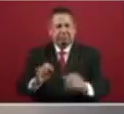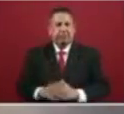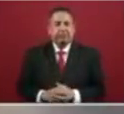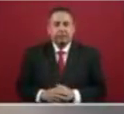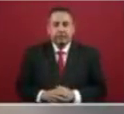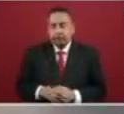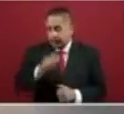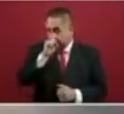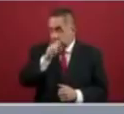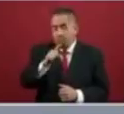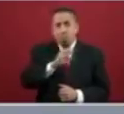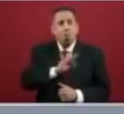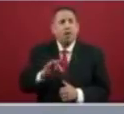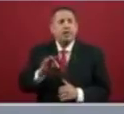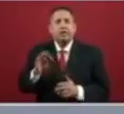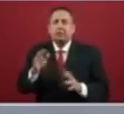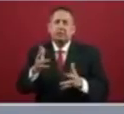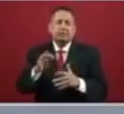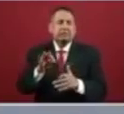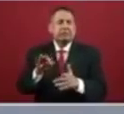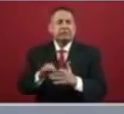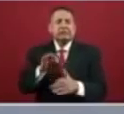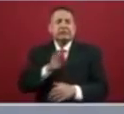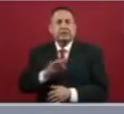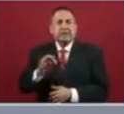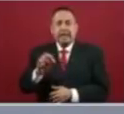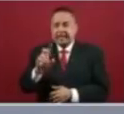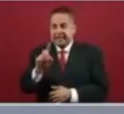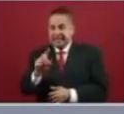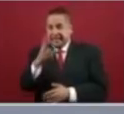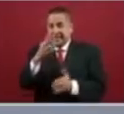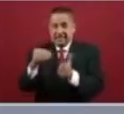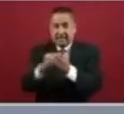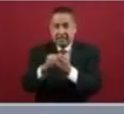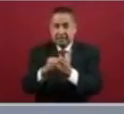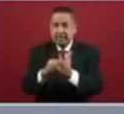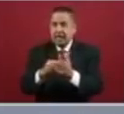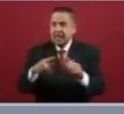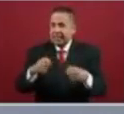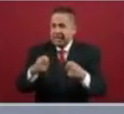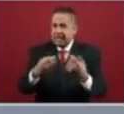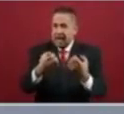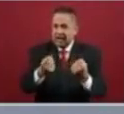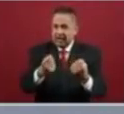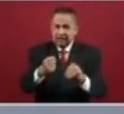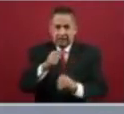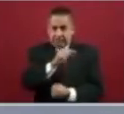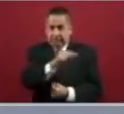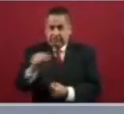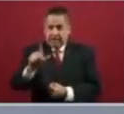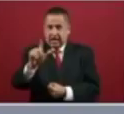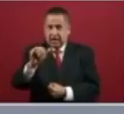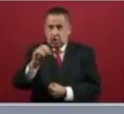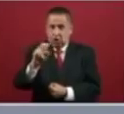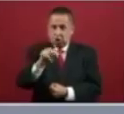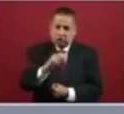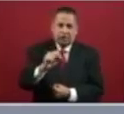las cerca de 33,000 tiendas y lecherías de Diconsa y